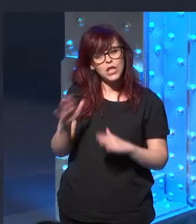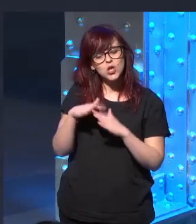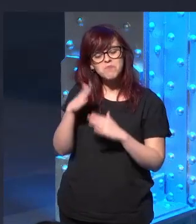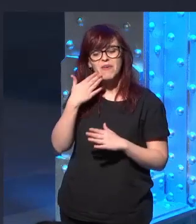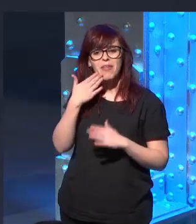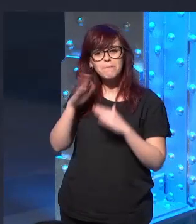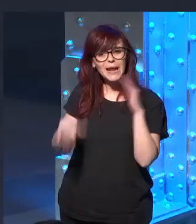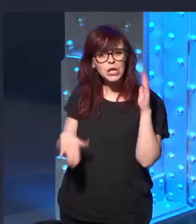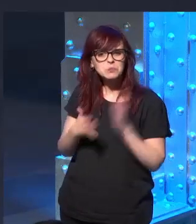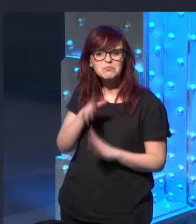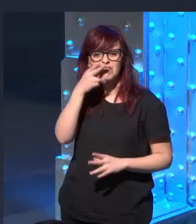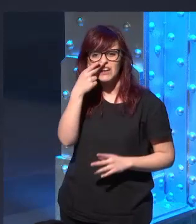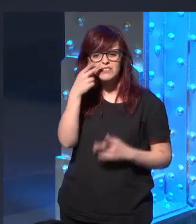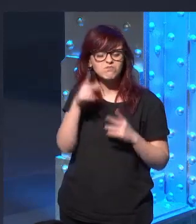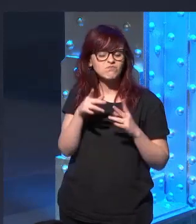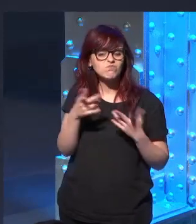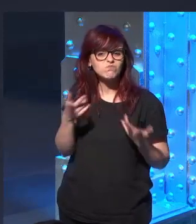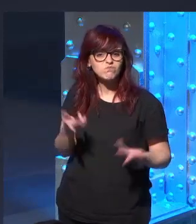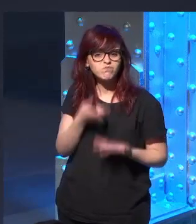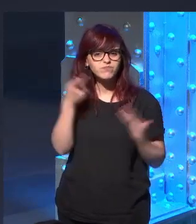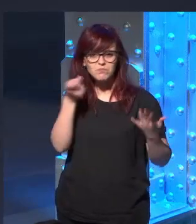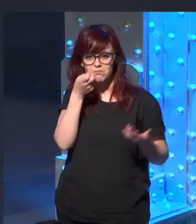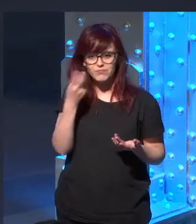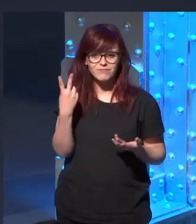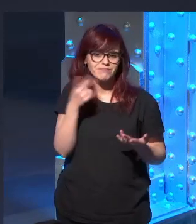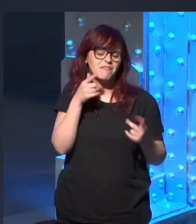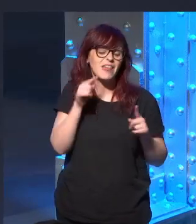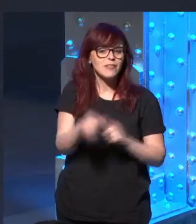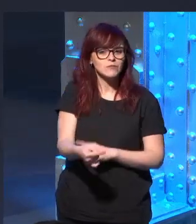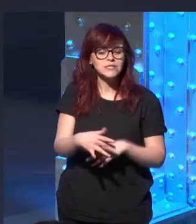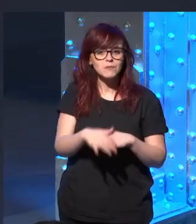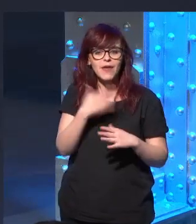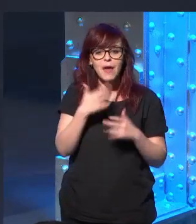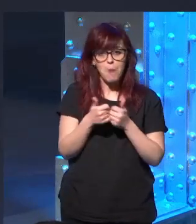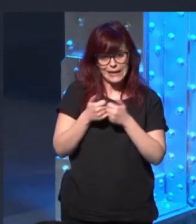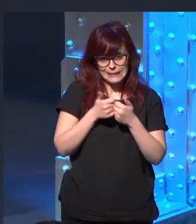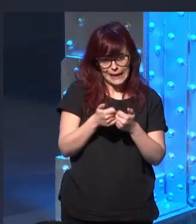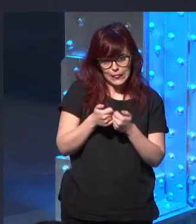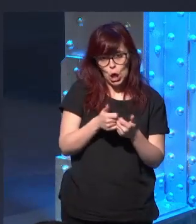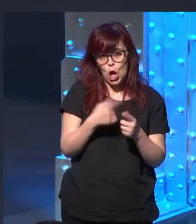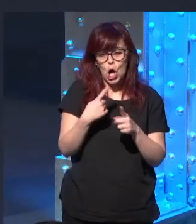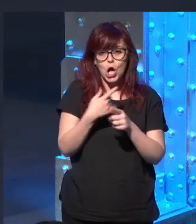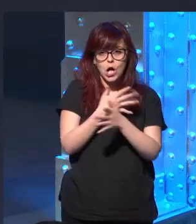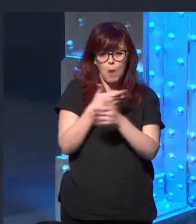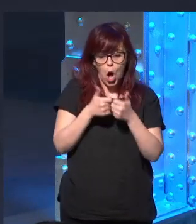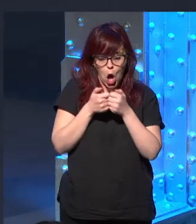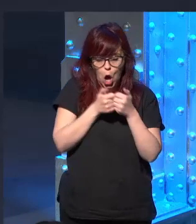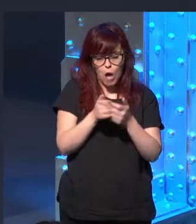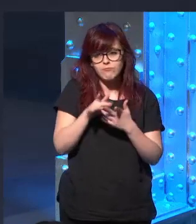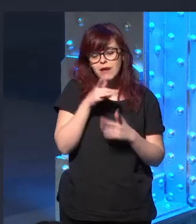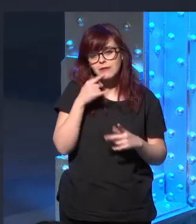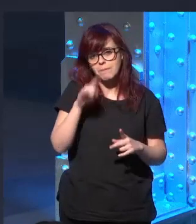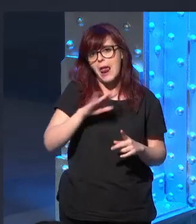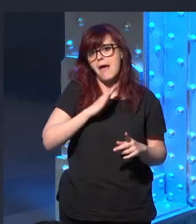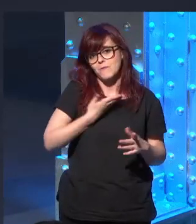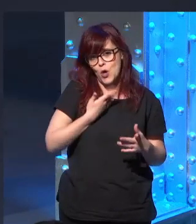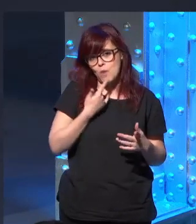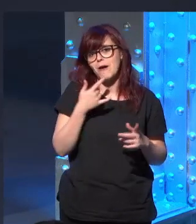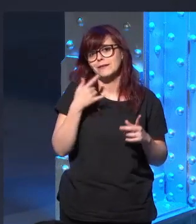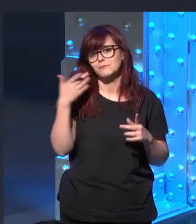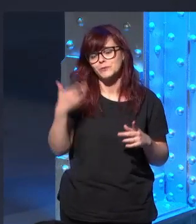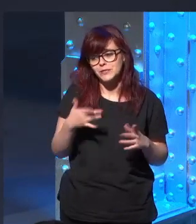no les interesaba mucho. También es la época que empieza la Nintendo y las consolas también han hecho mucho